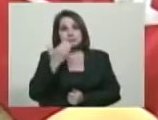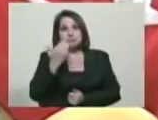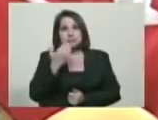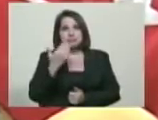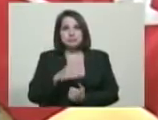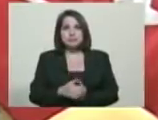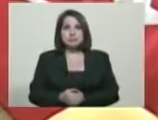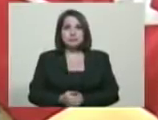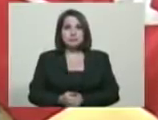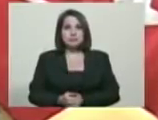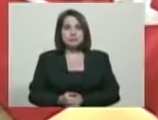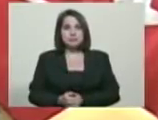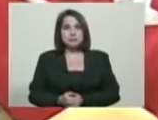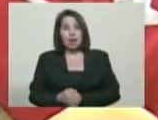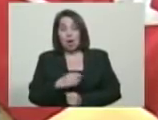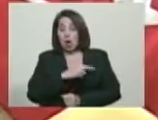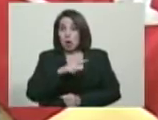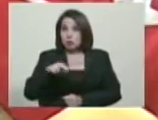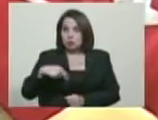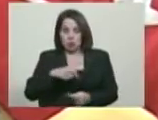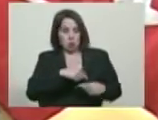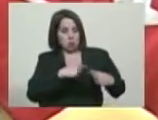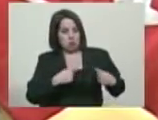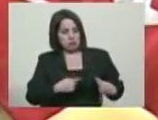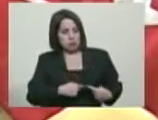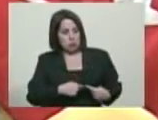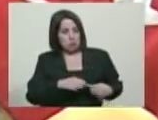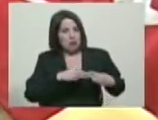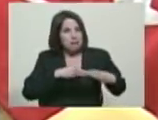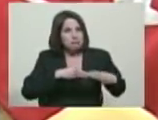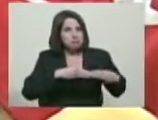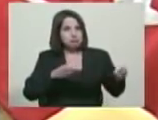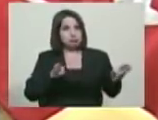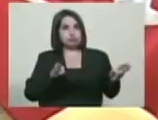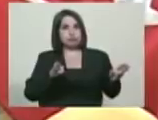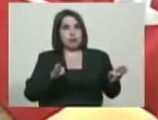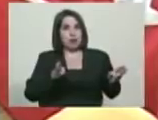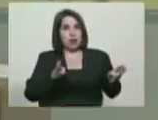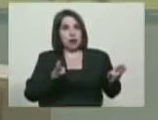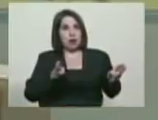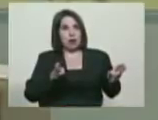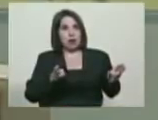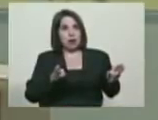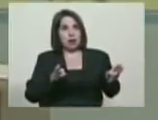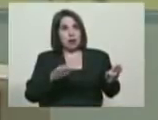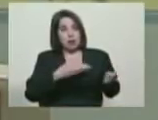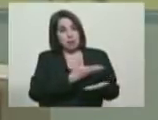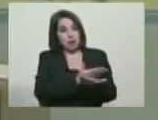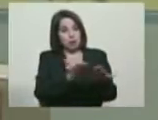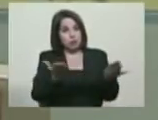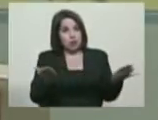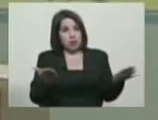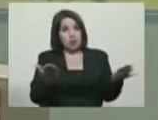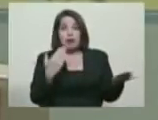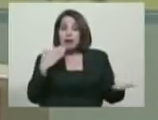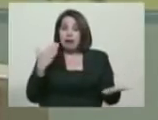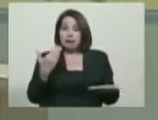Así que nosotros abrimos el corazón y le agradecemos esta visita de Estado. Hemos